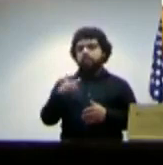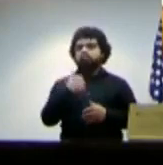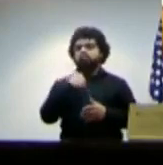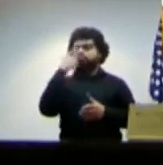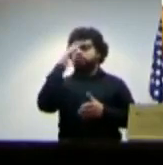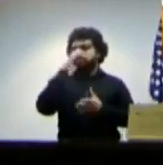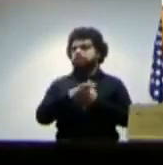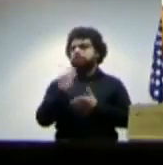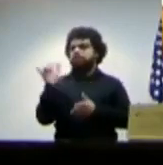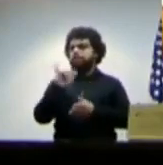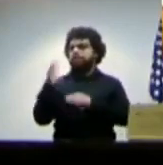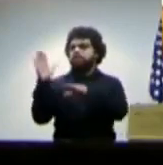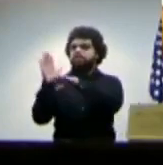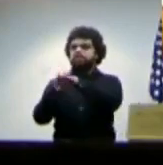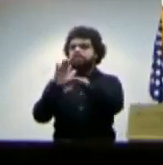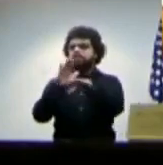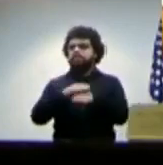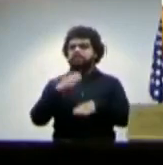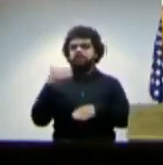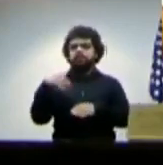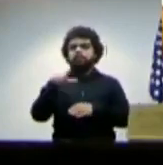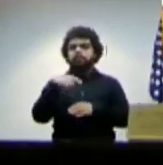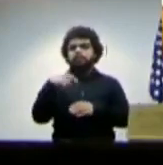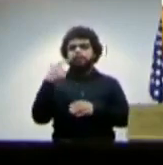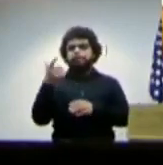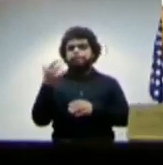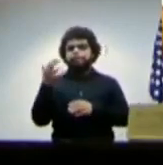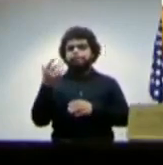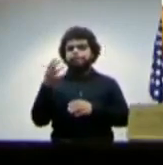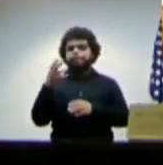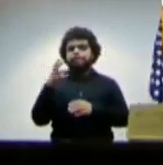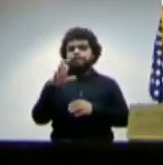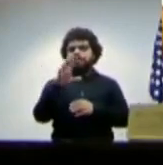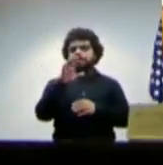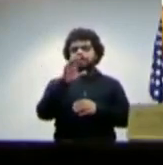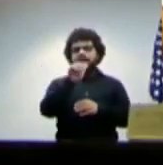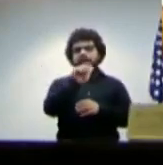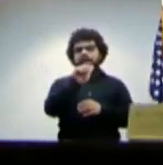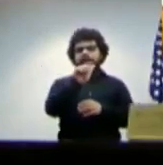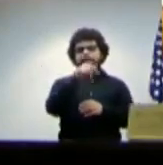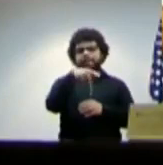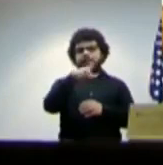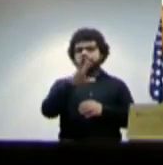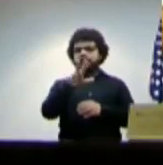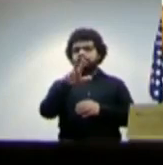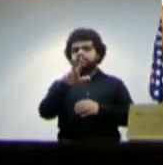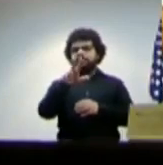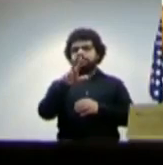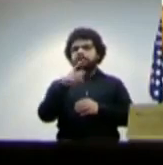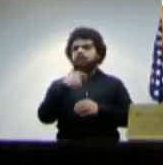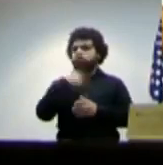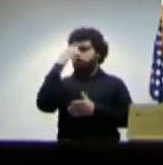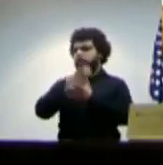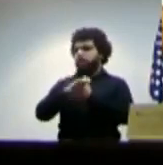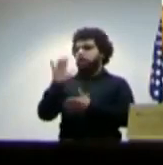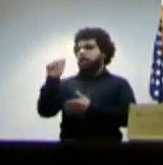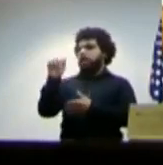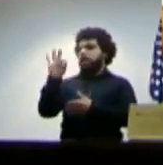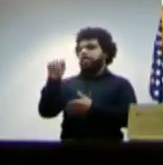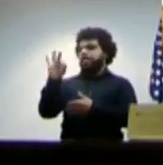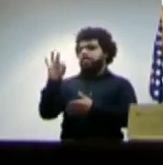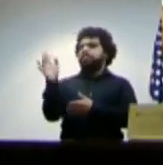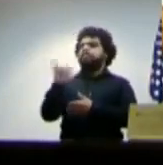el área de la alianza público-privada, y no recuerdo si la FAF también